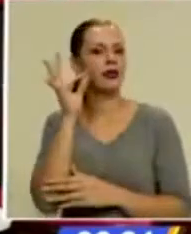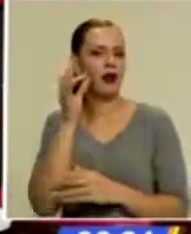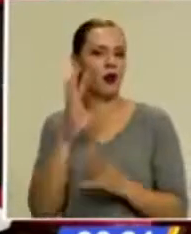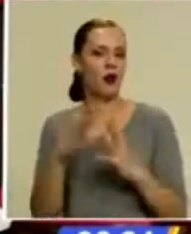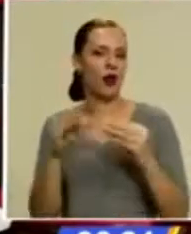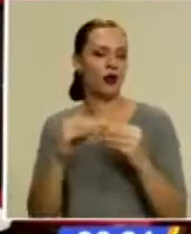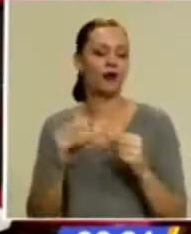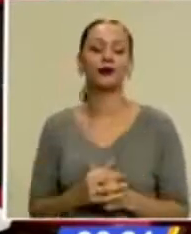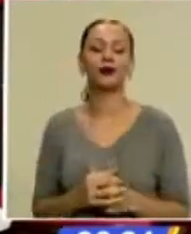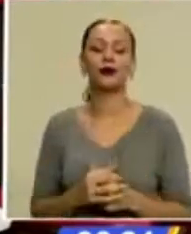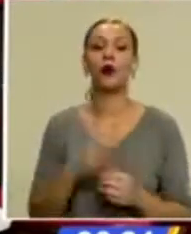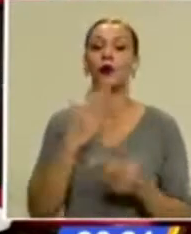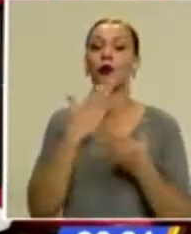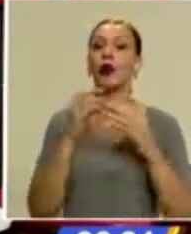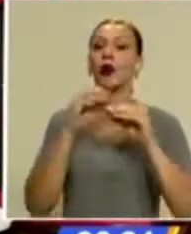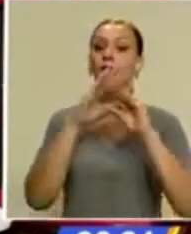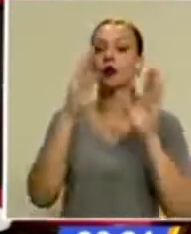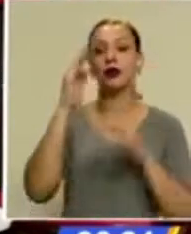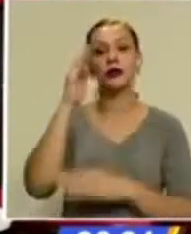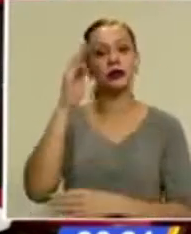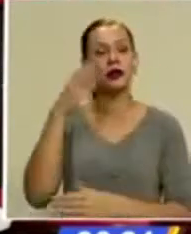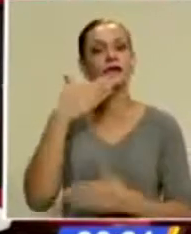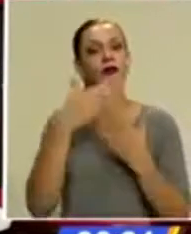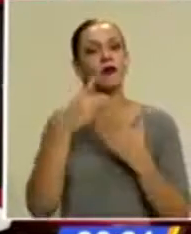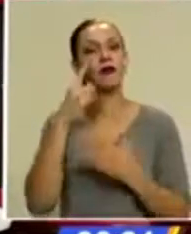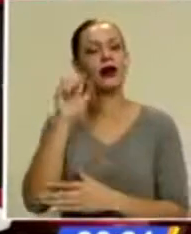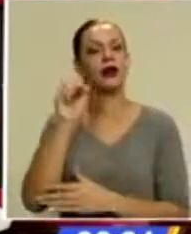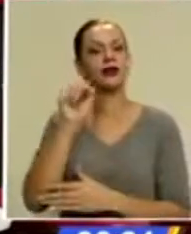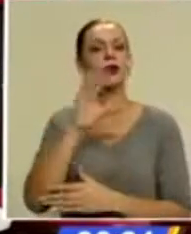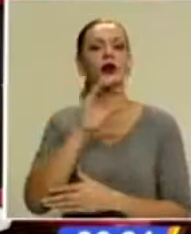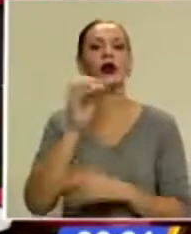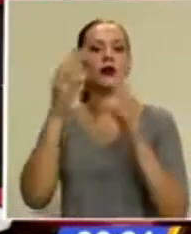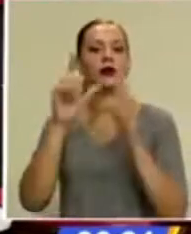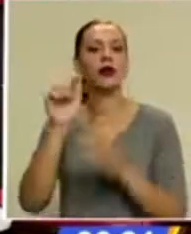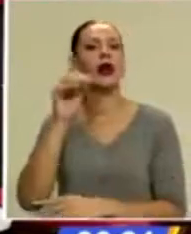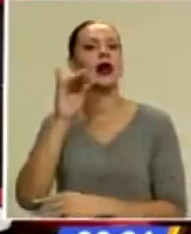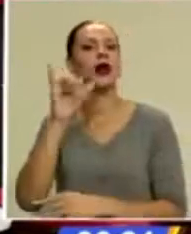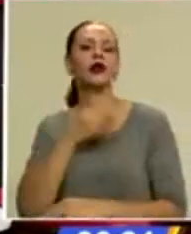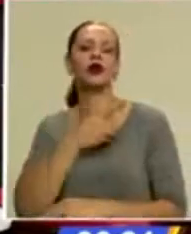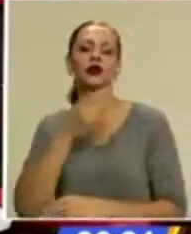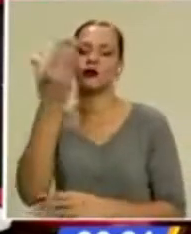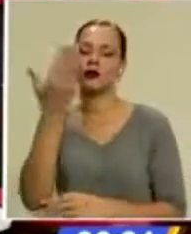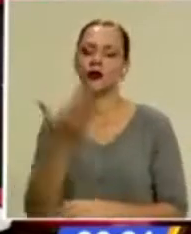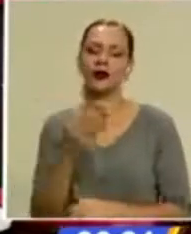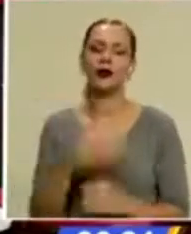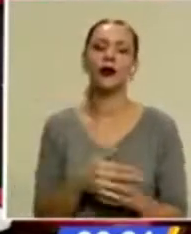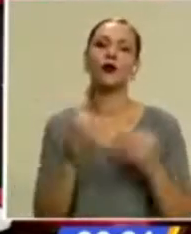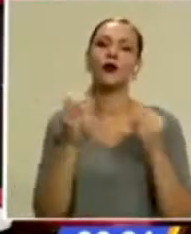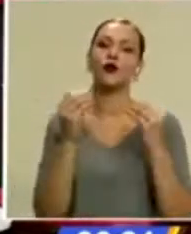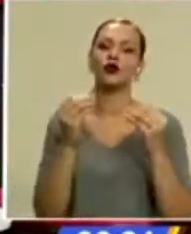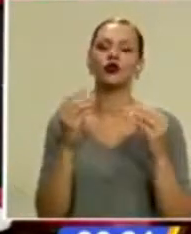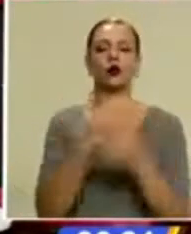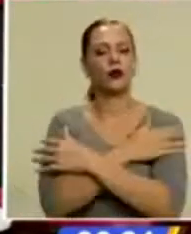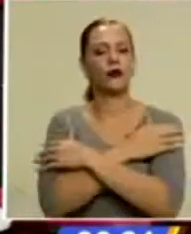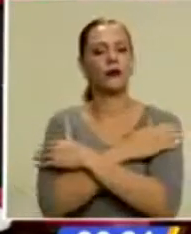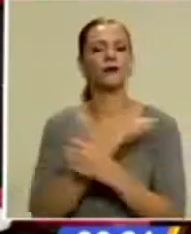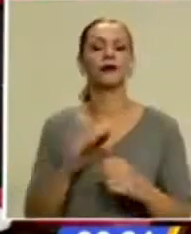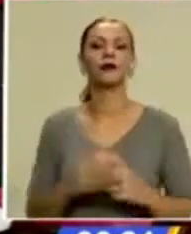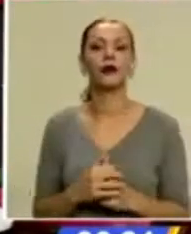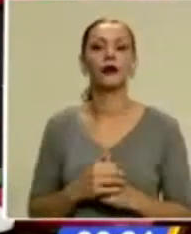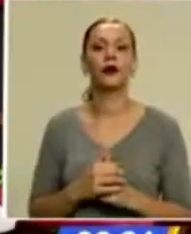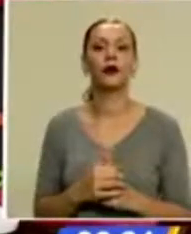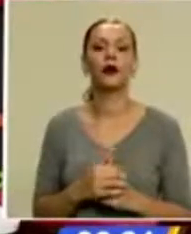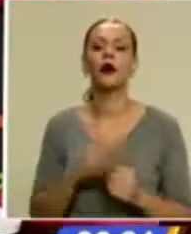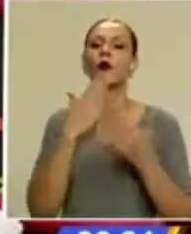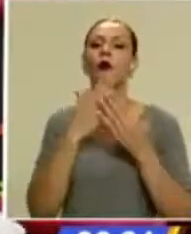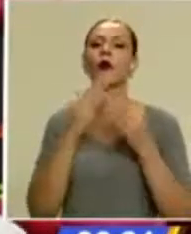la dinámica. Buenos días, saludos cordiales para Sergio y para la niña Lady, que Dios les bendiga mucho, un abrazo.